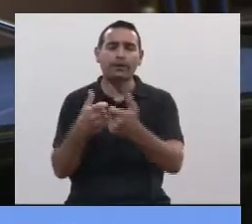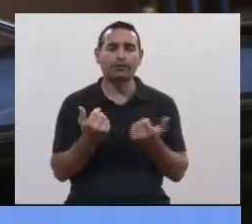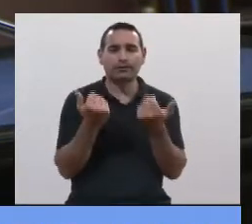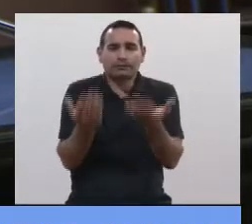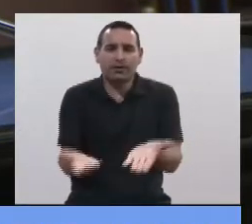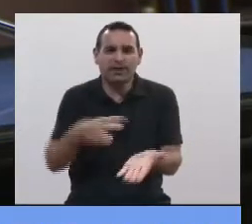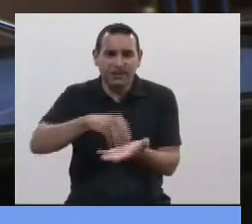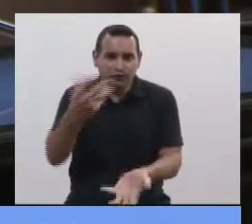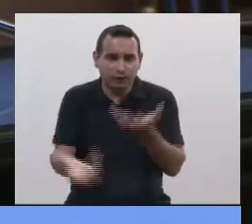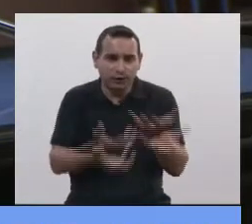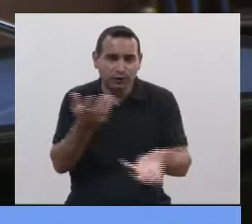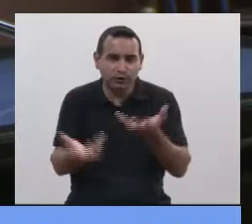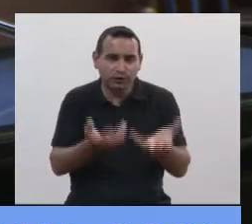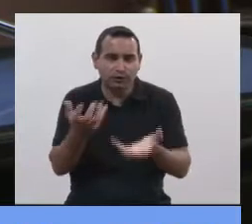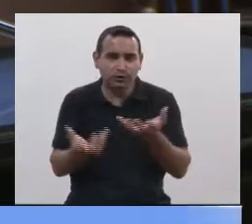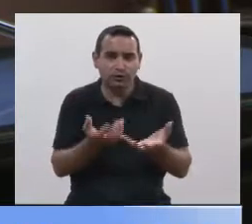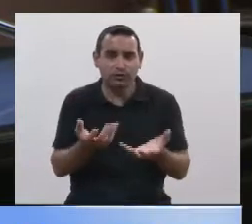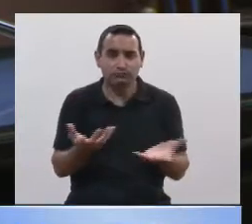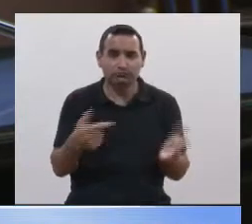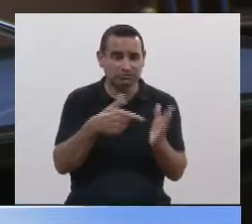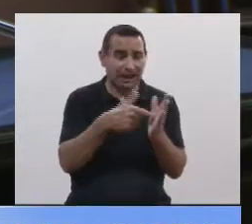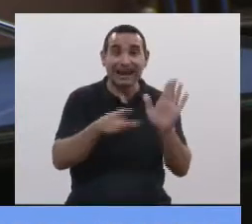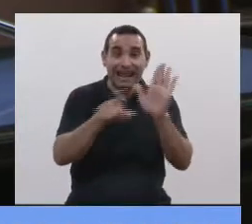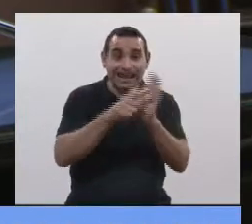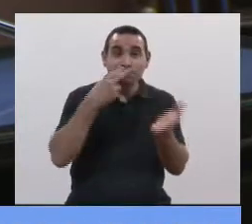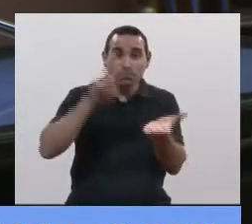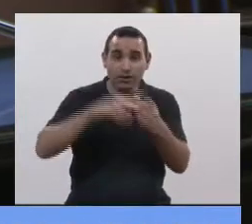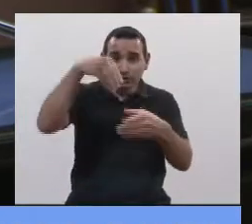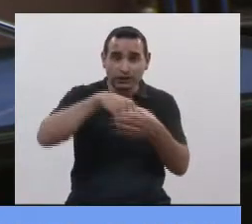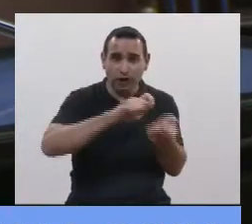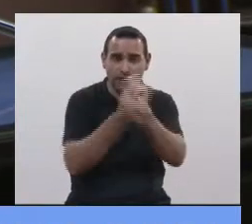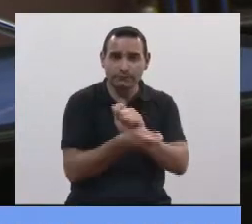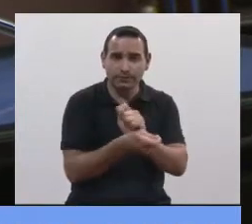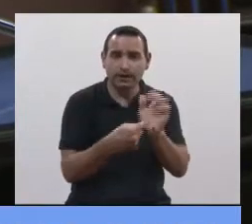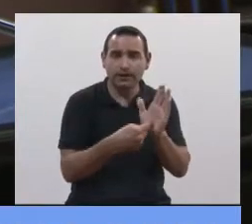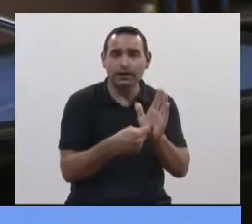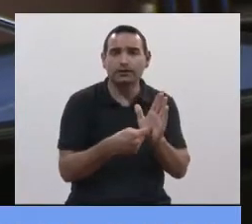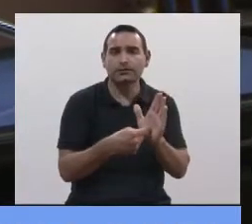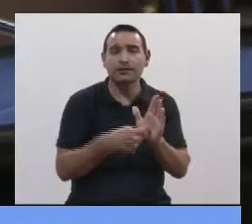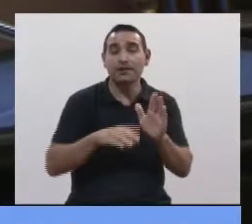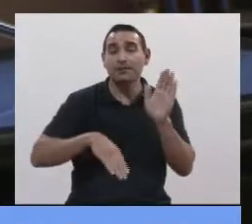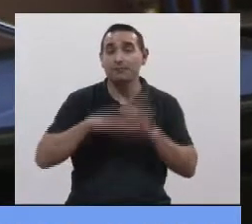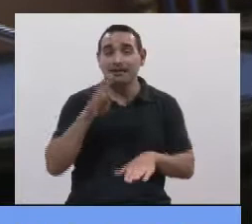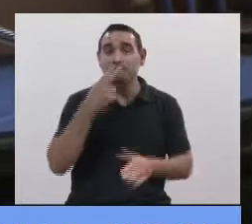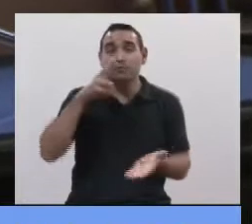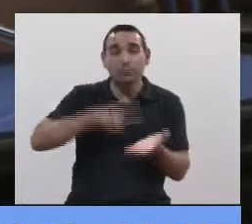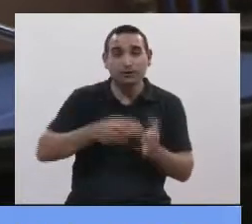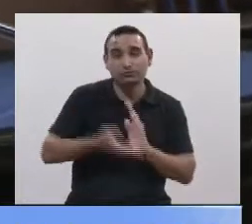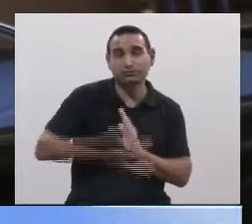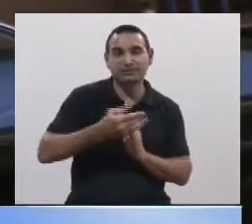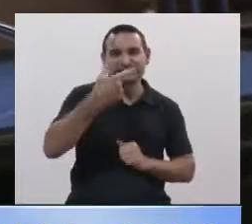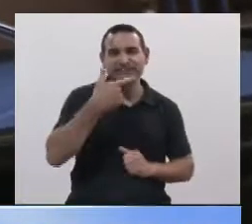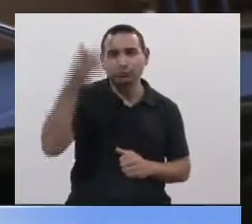de Tierra del Fuego. Modifica la ley de impuesto interno, donde sube todos los impuestos al